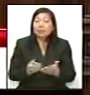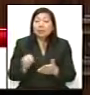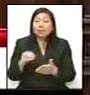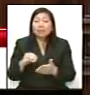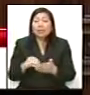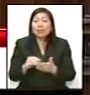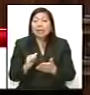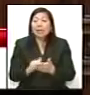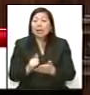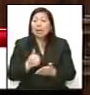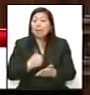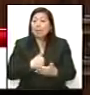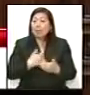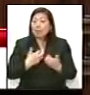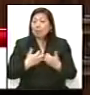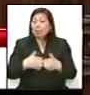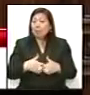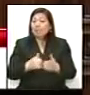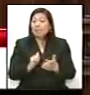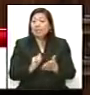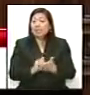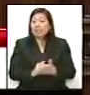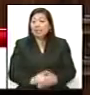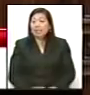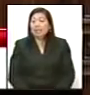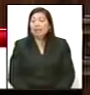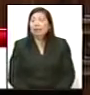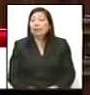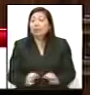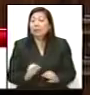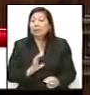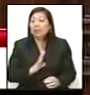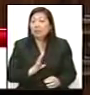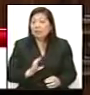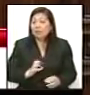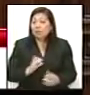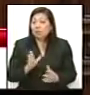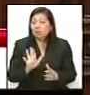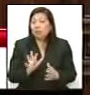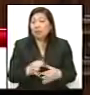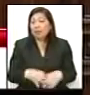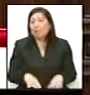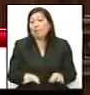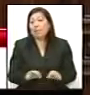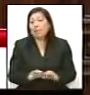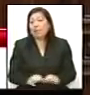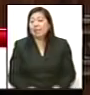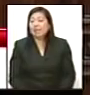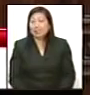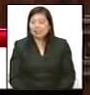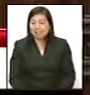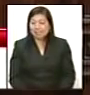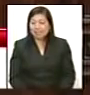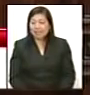concepción de la propia empresa que convence al Estado de su importancia. Primer